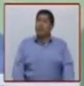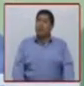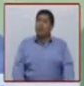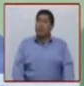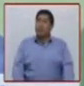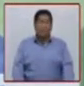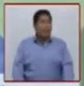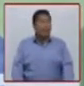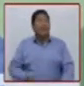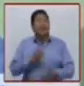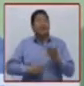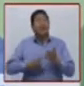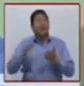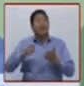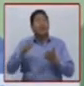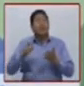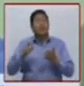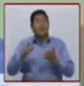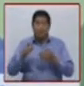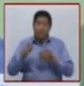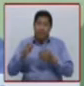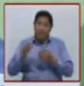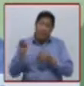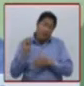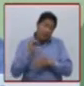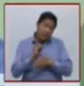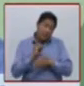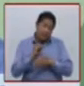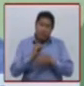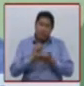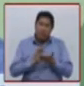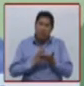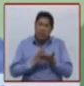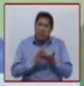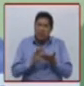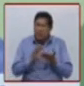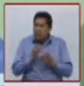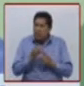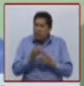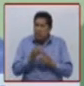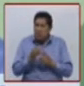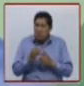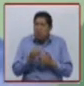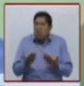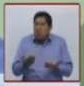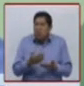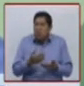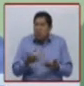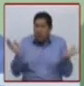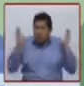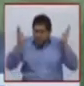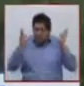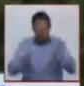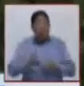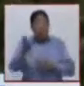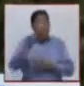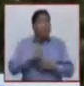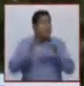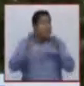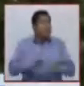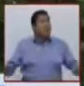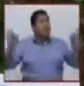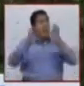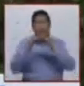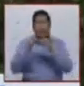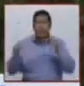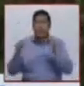Mano los papás para poder tratar por lo menos en casa esos temas de resfríos. Bueno, es importante que en casa